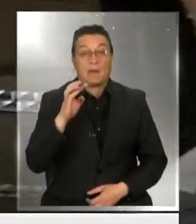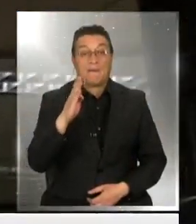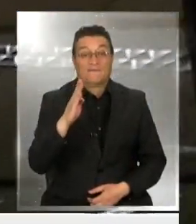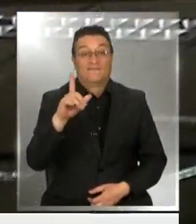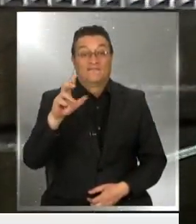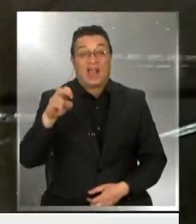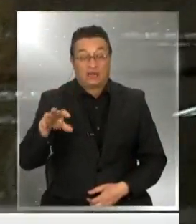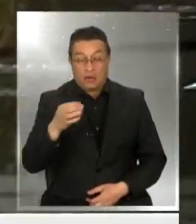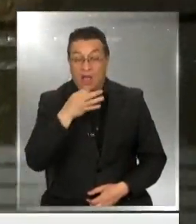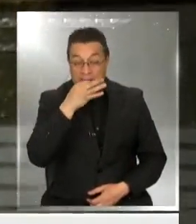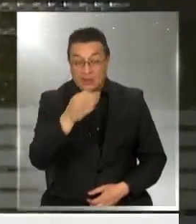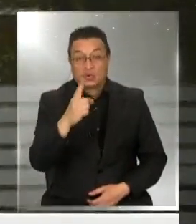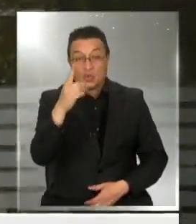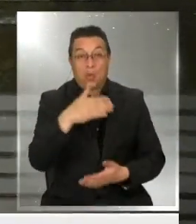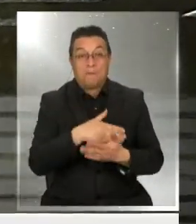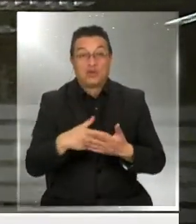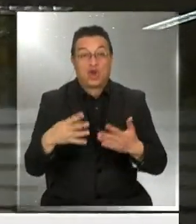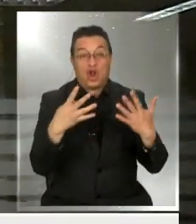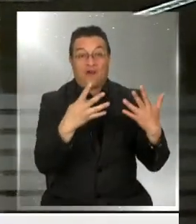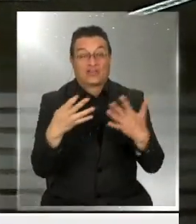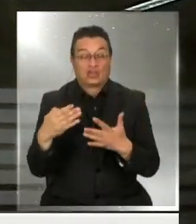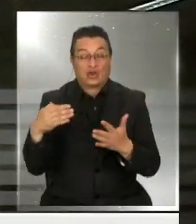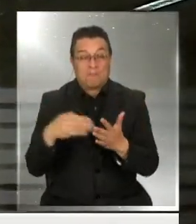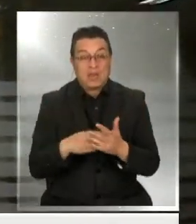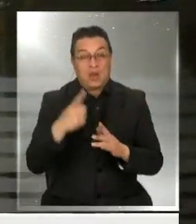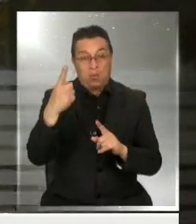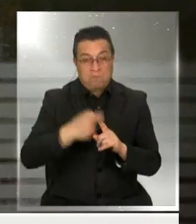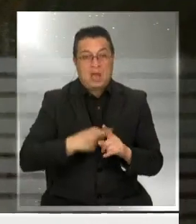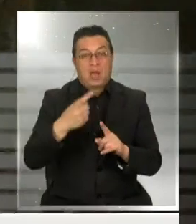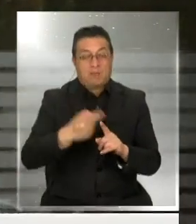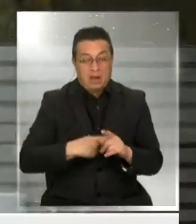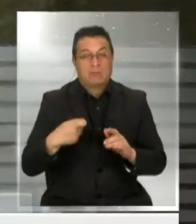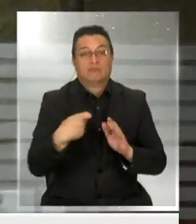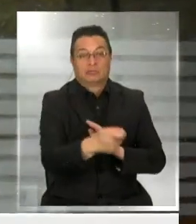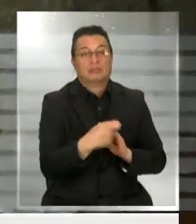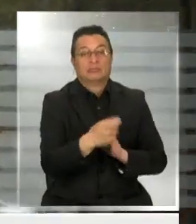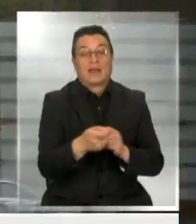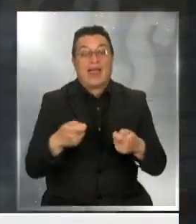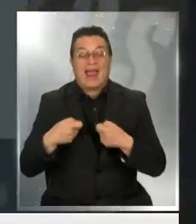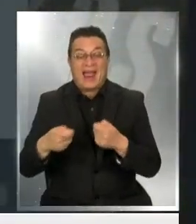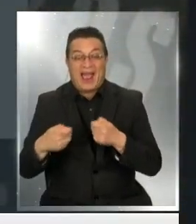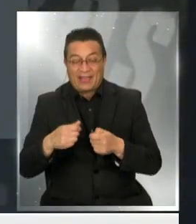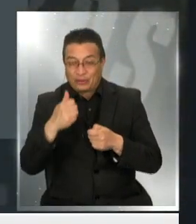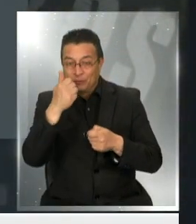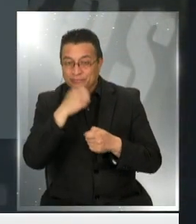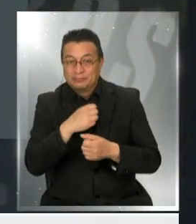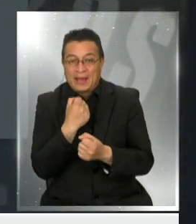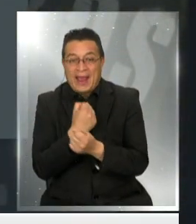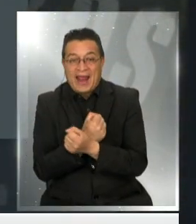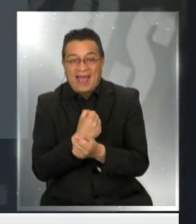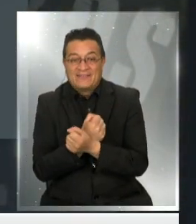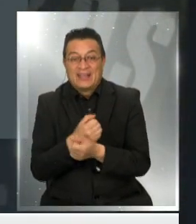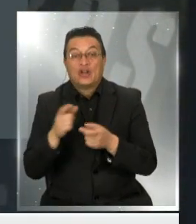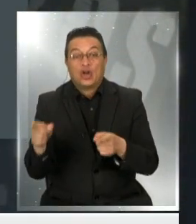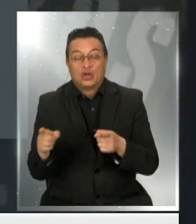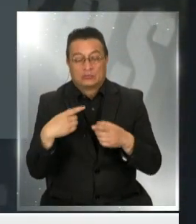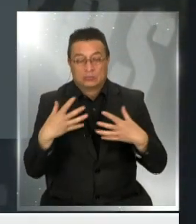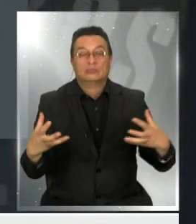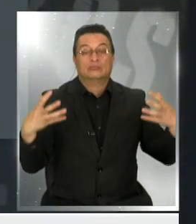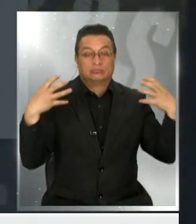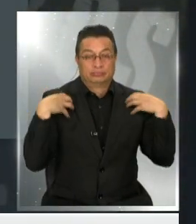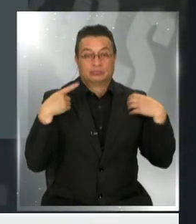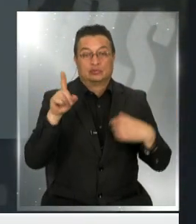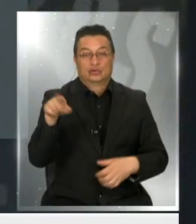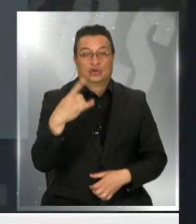acusa de recibir pagos de 1.900.000 pesos mensuales provenientes de los gastos reservados de Carabineros mientras ocupó el cargo